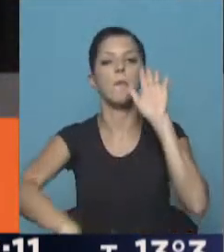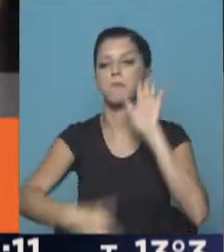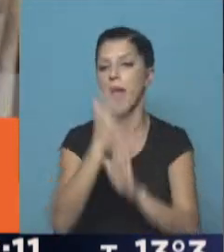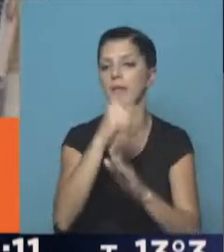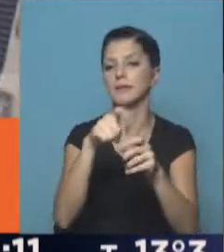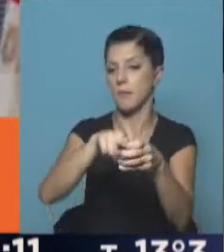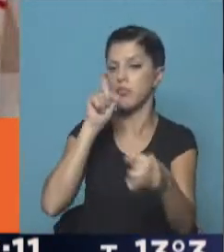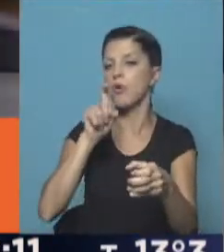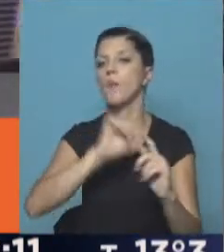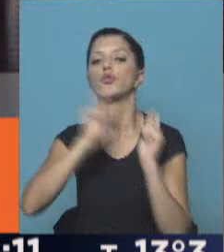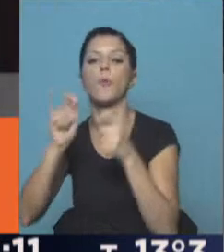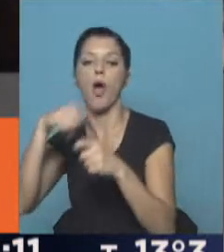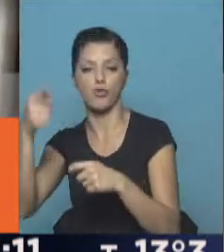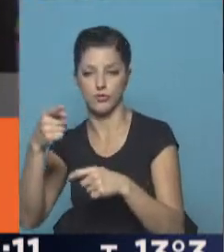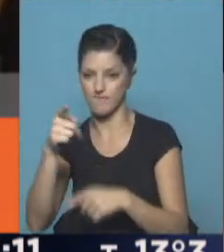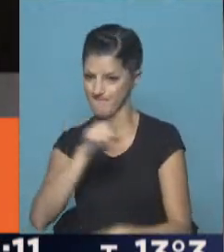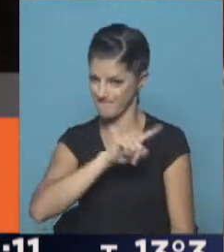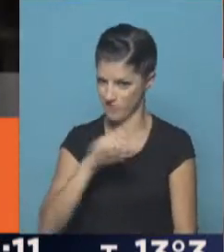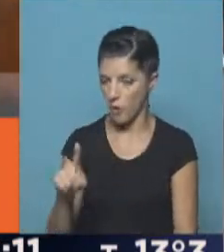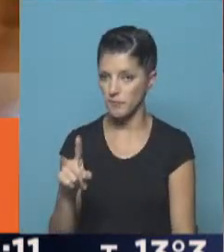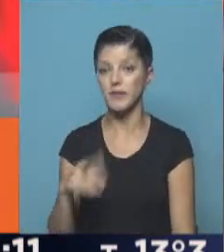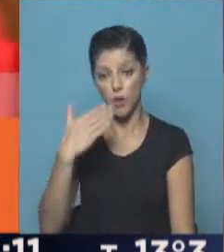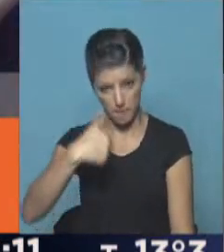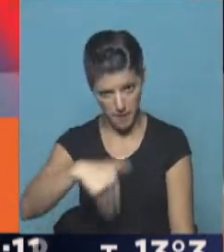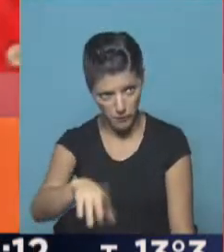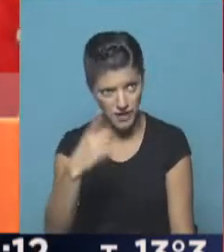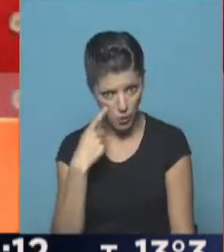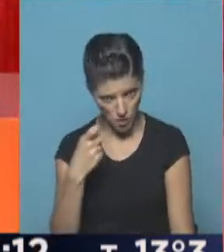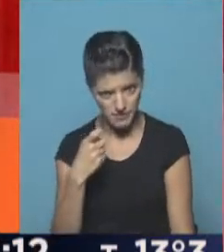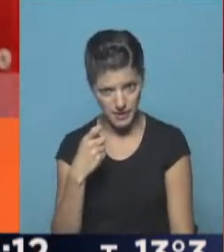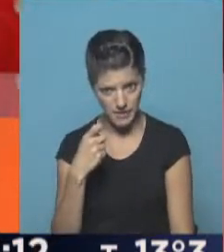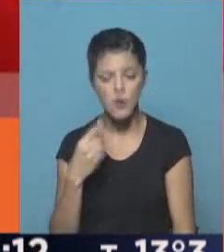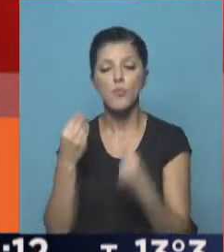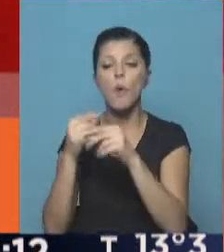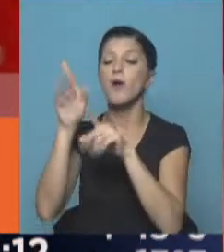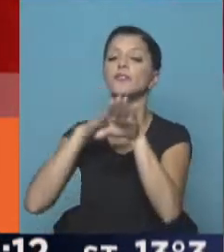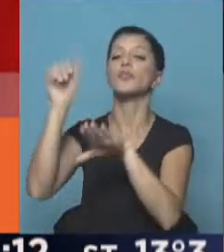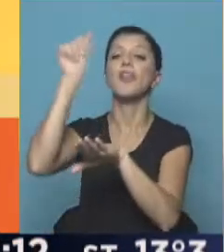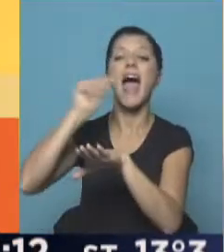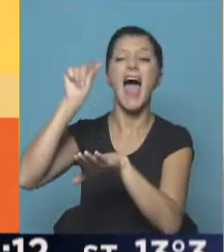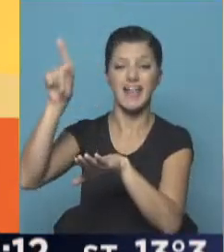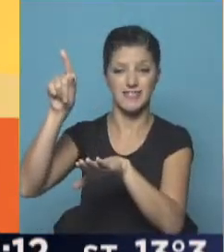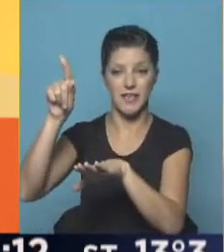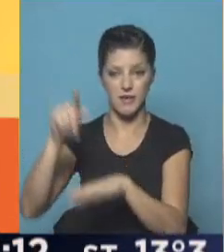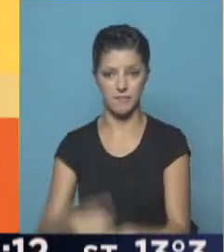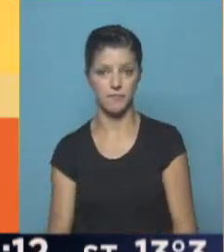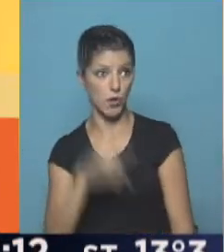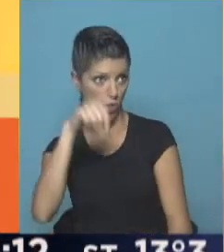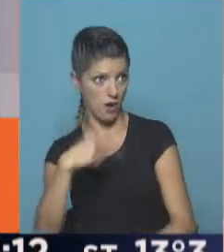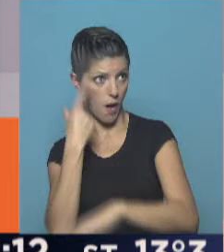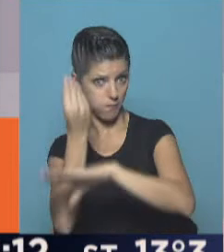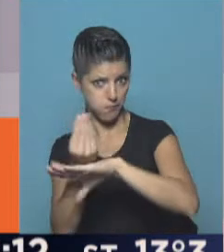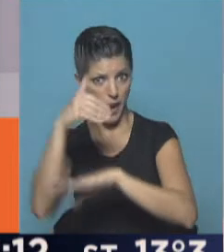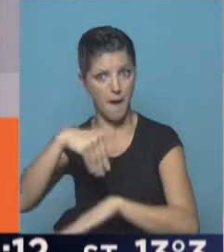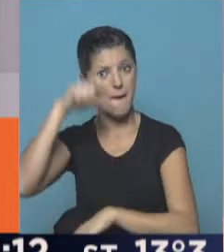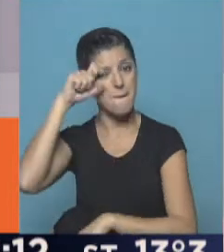lo vamos a ver muy clara, muy inmediata y muy preocupantemente en Asia. Bueno, la señora Merkel tomó la posta, ¿no? Tomó la